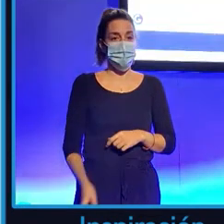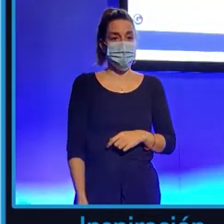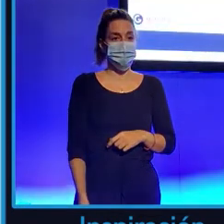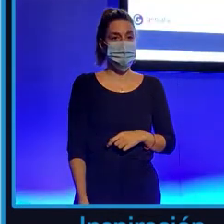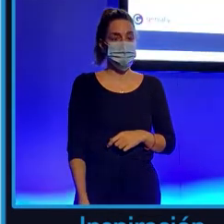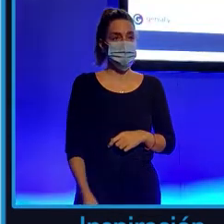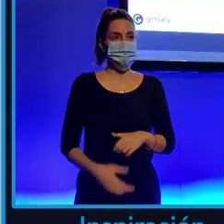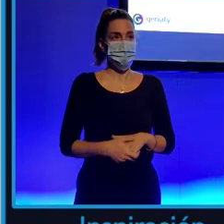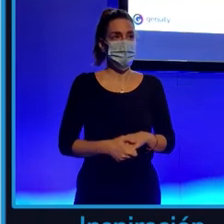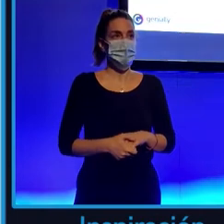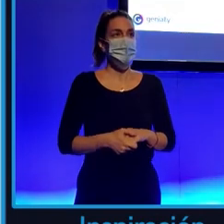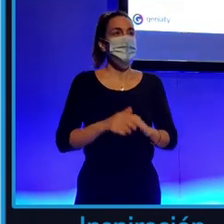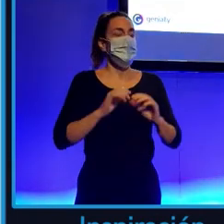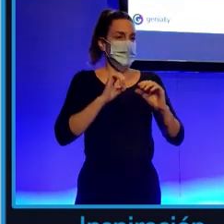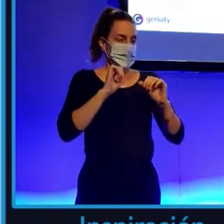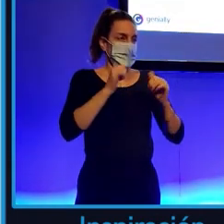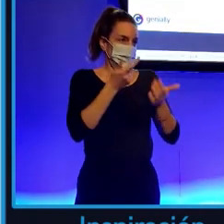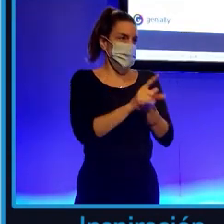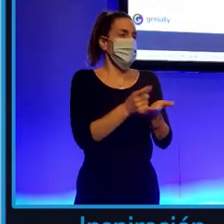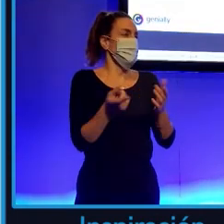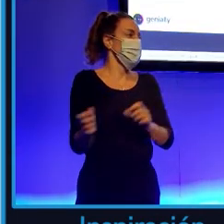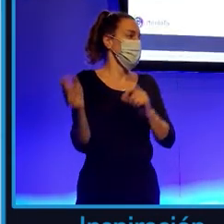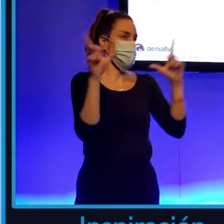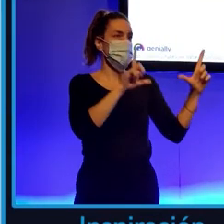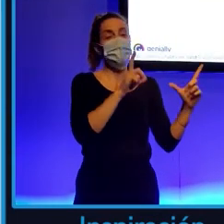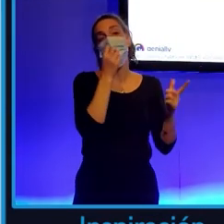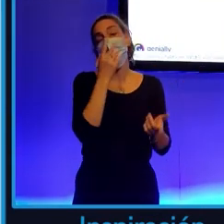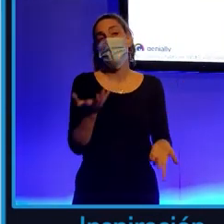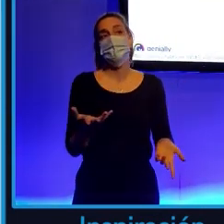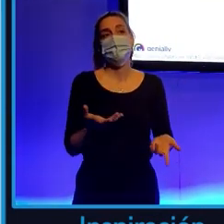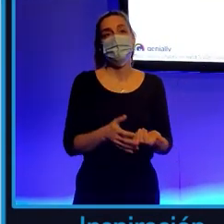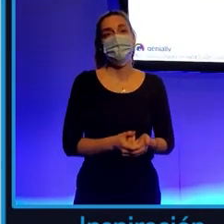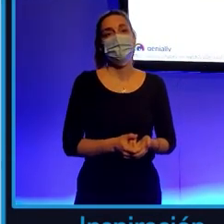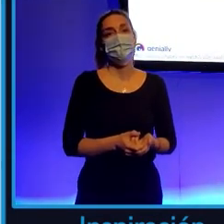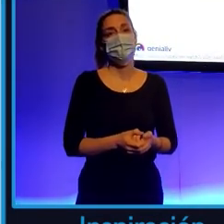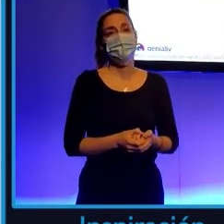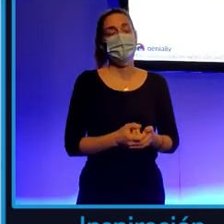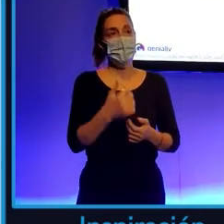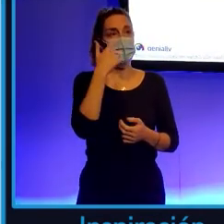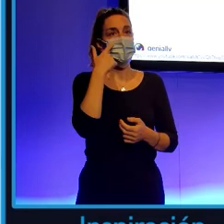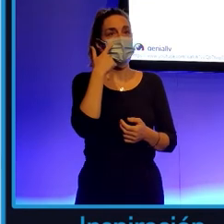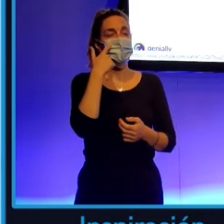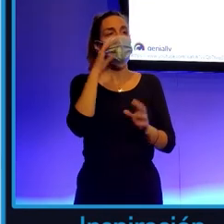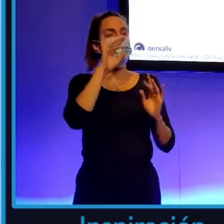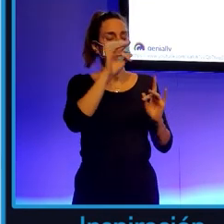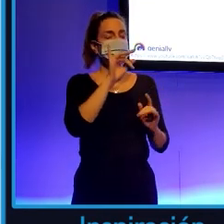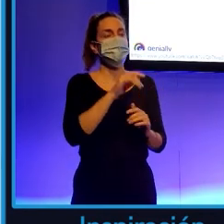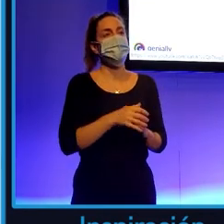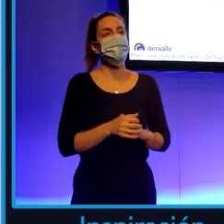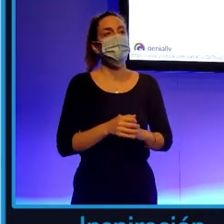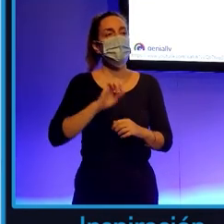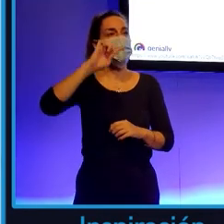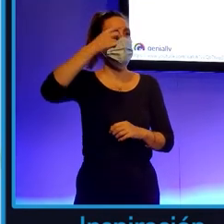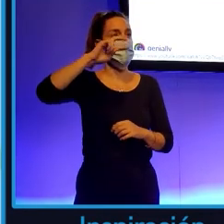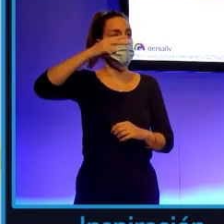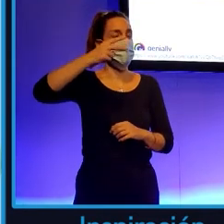volvemos a la presentación bueno en la a ver si en la primera en la